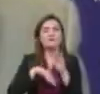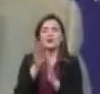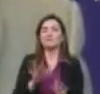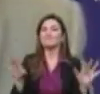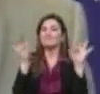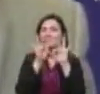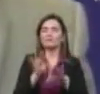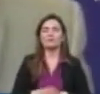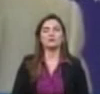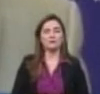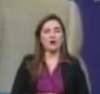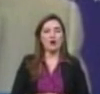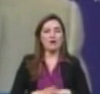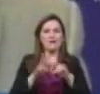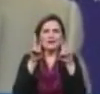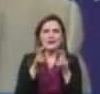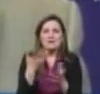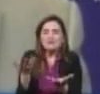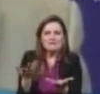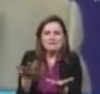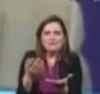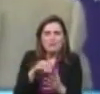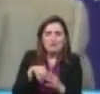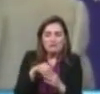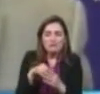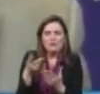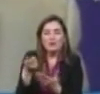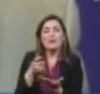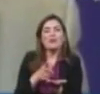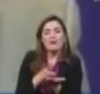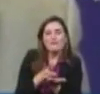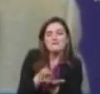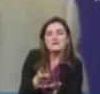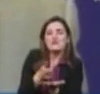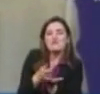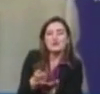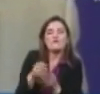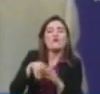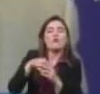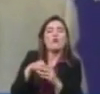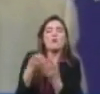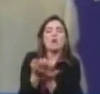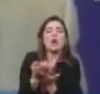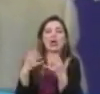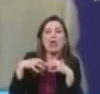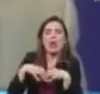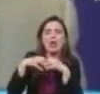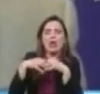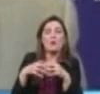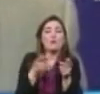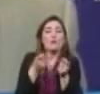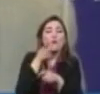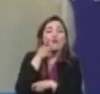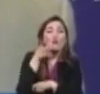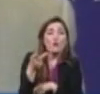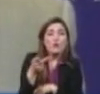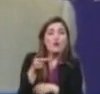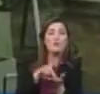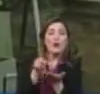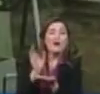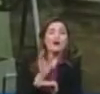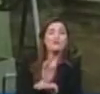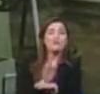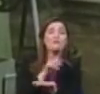prevaleció. Era un tema enteramente recaudatorio para supuestamente financiar el déficit del monopolio público de la seguridad